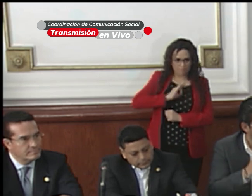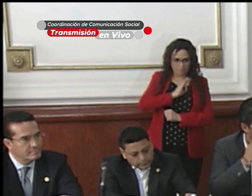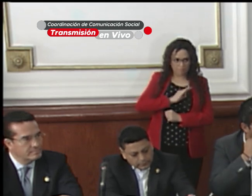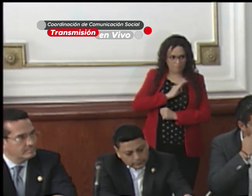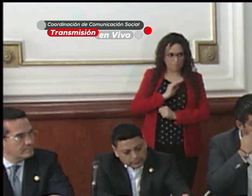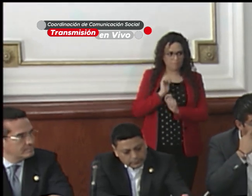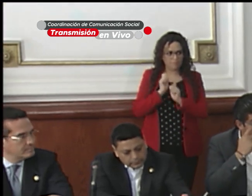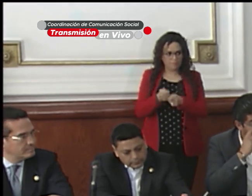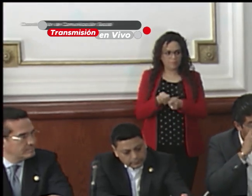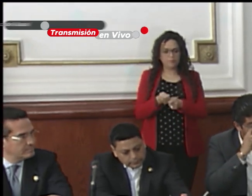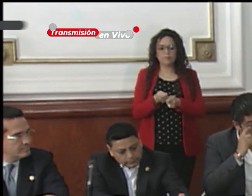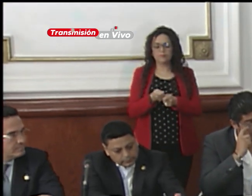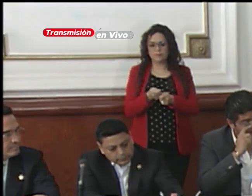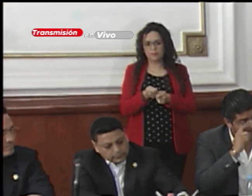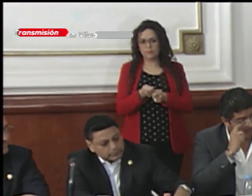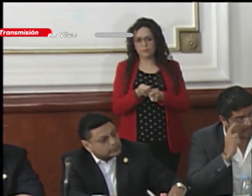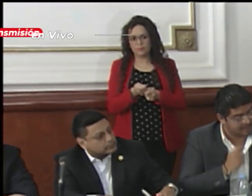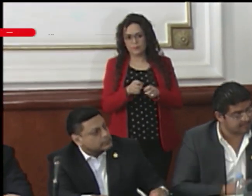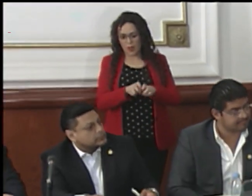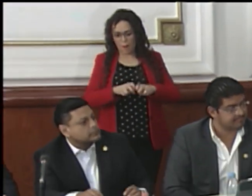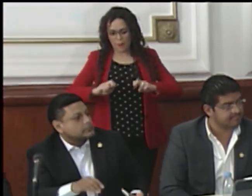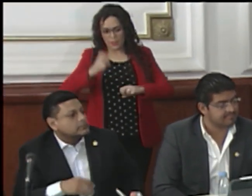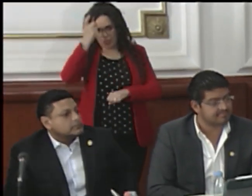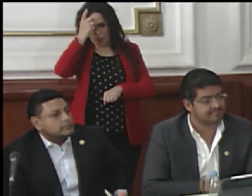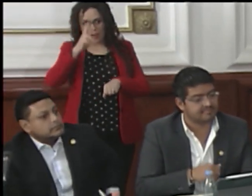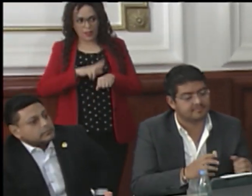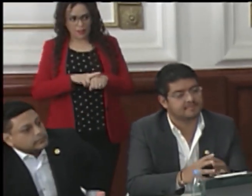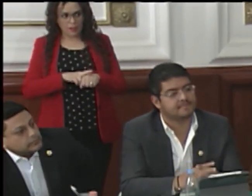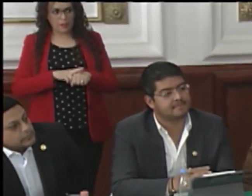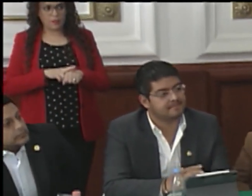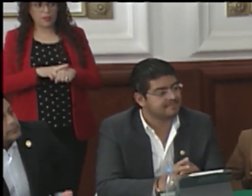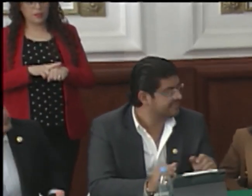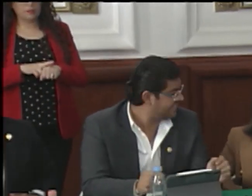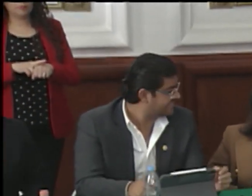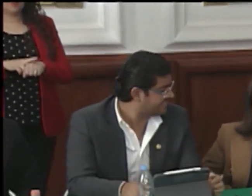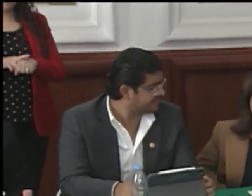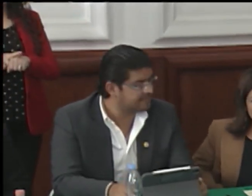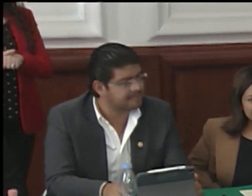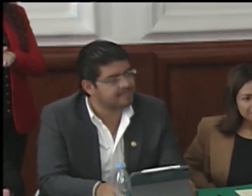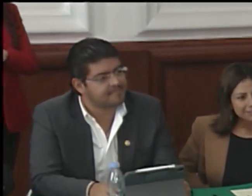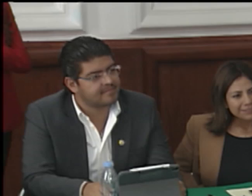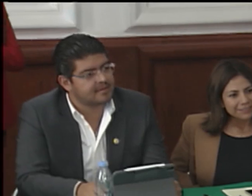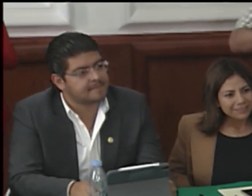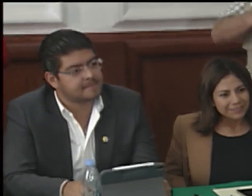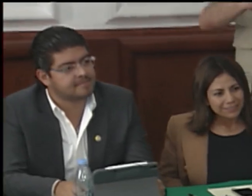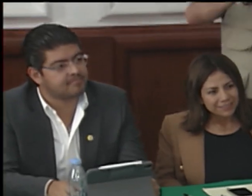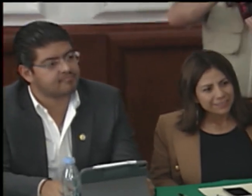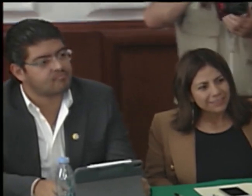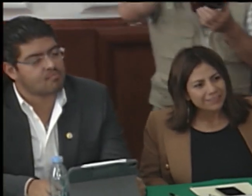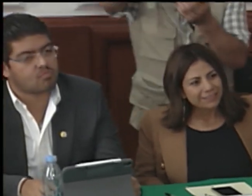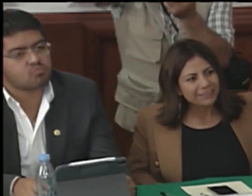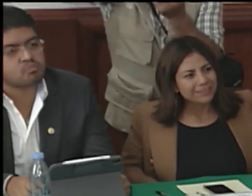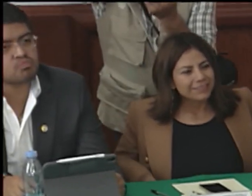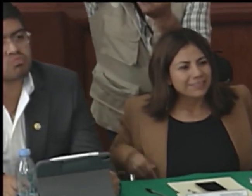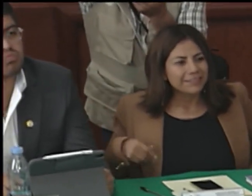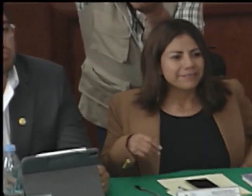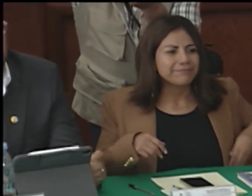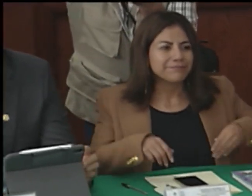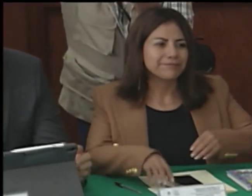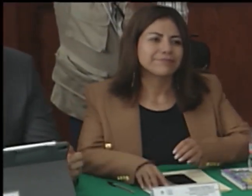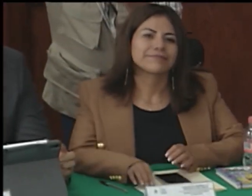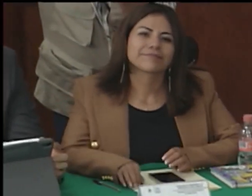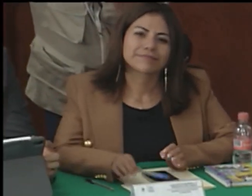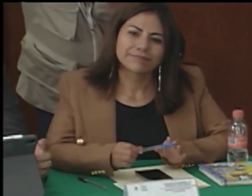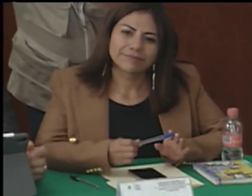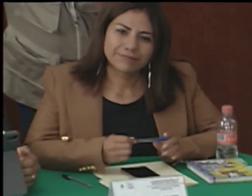tiene la mesa directiva, con los tiempos que pueden sonar apremiantes, pero la verdad es que es importante que